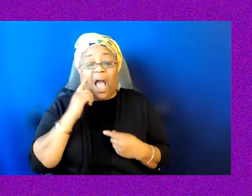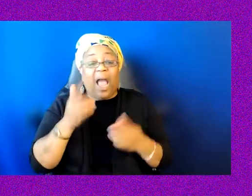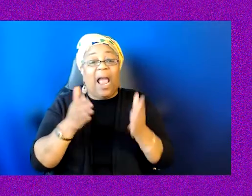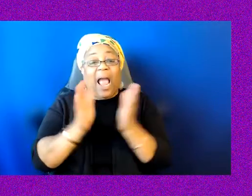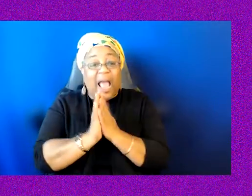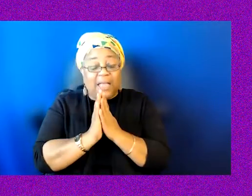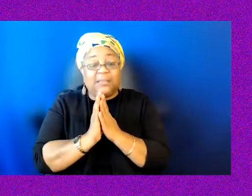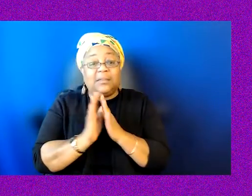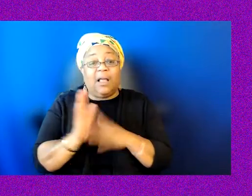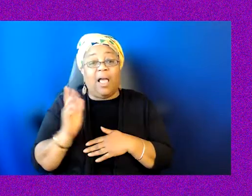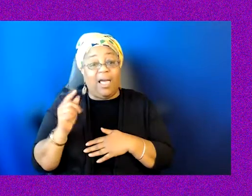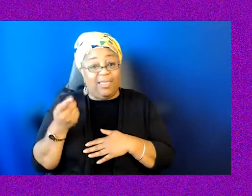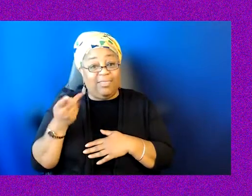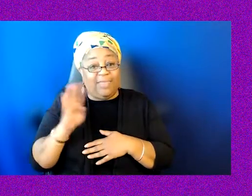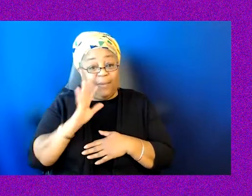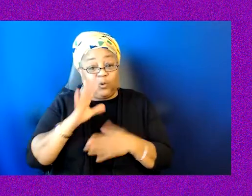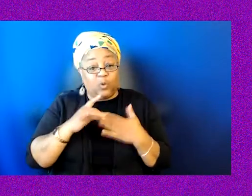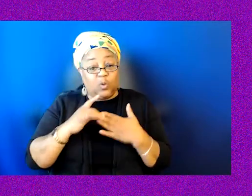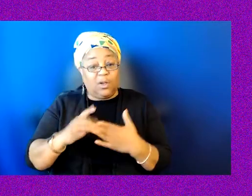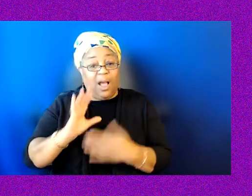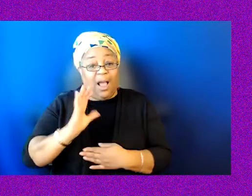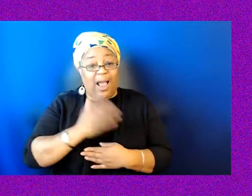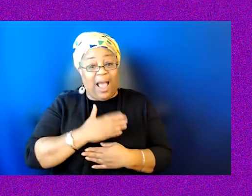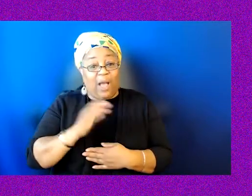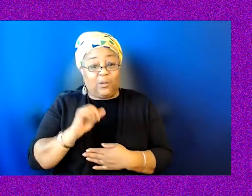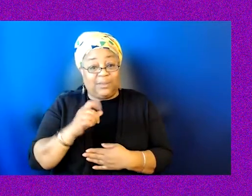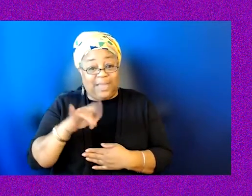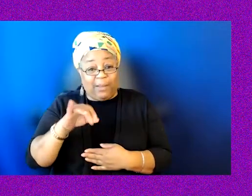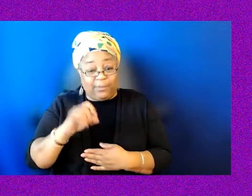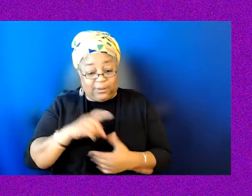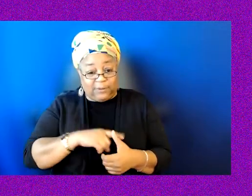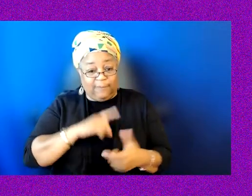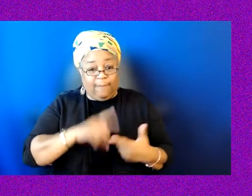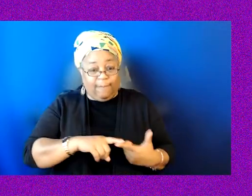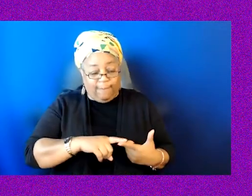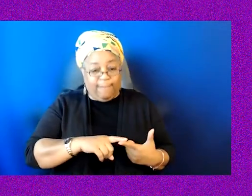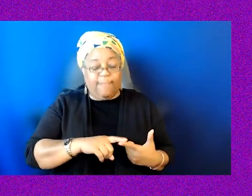Les pido a que guíe mis pasos. Al estómago, le pido